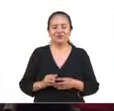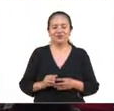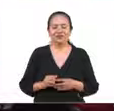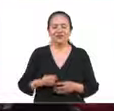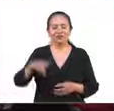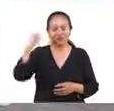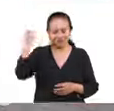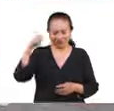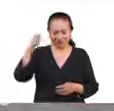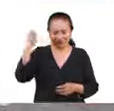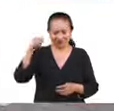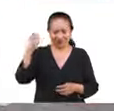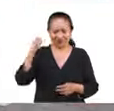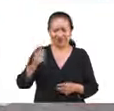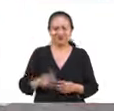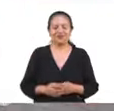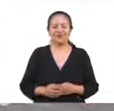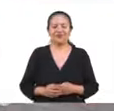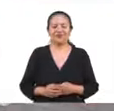de Tabasco